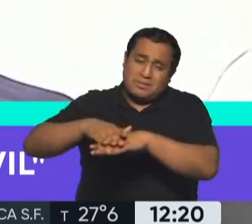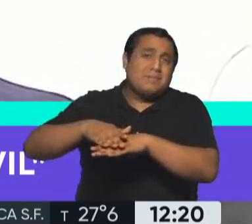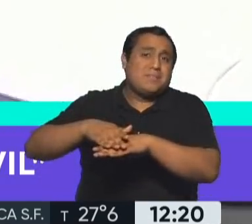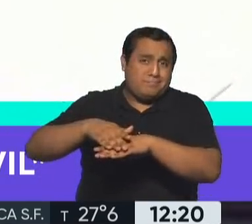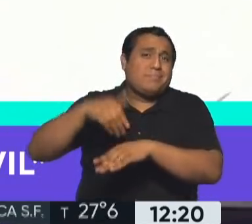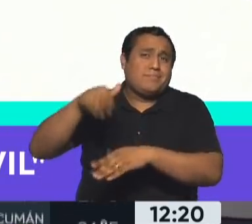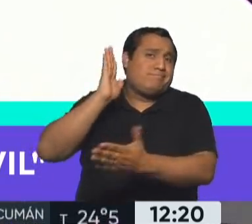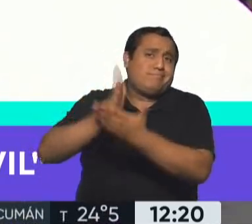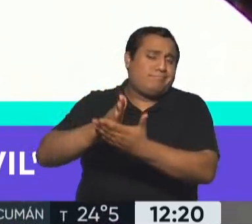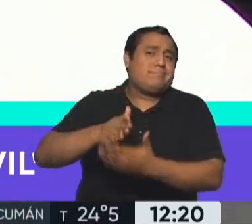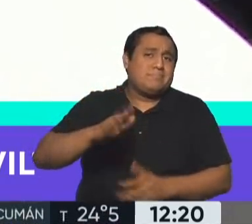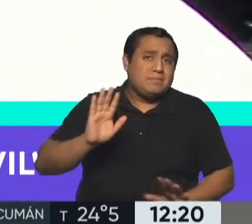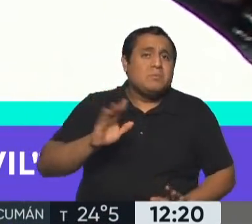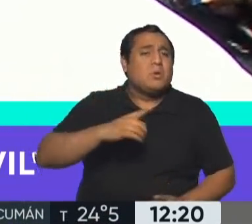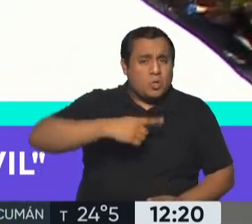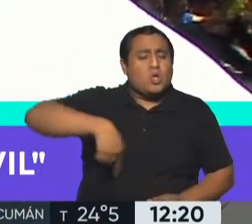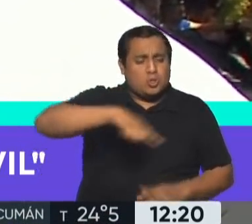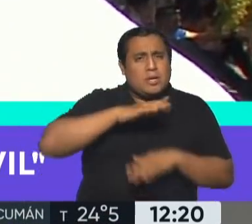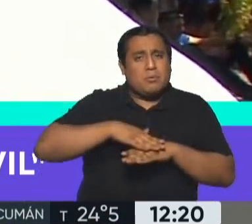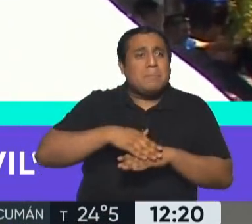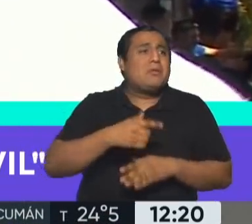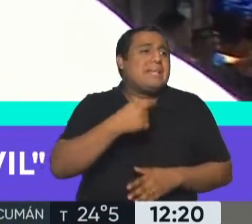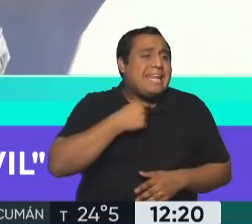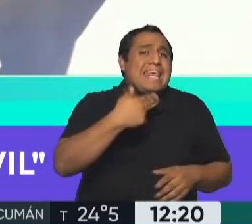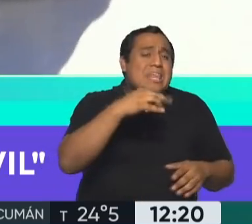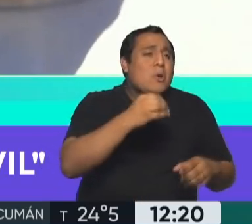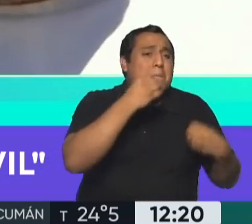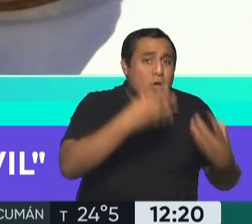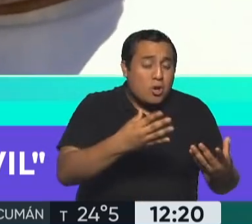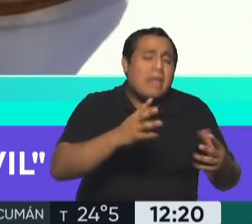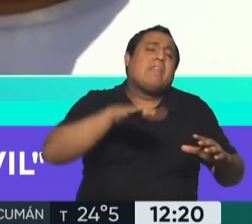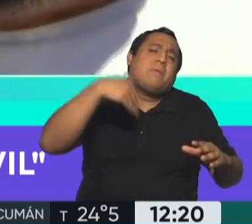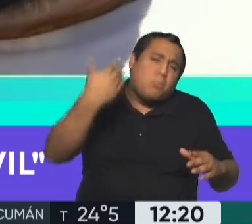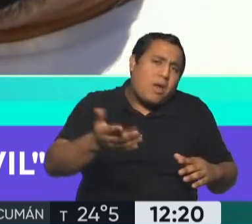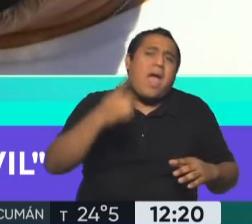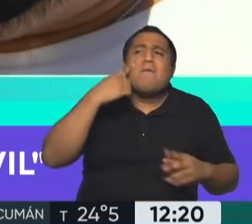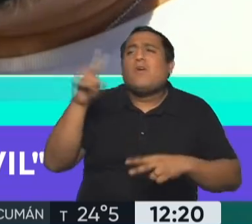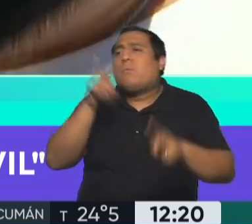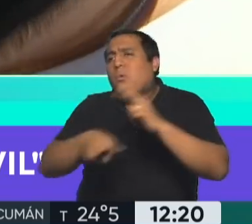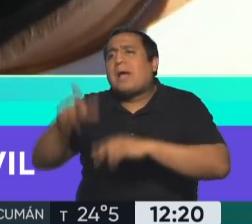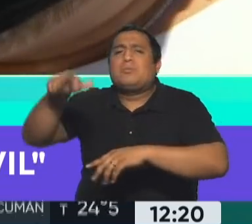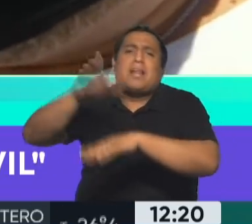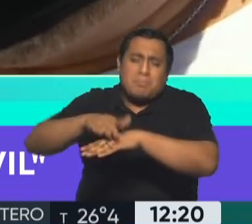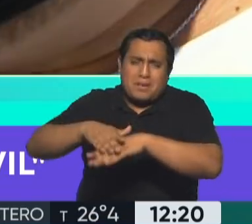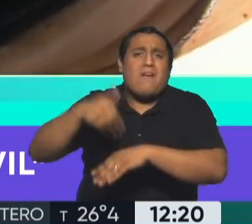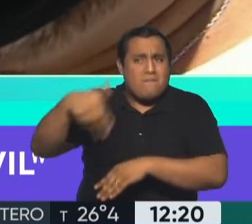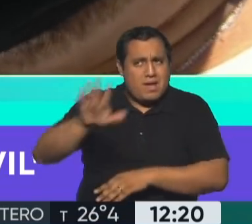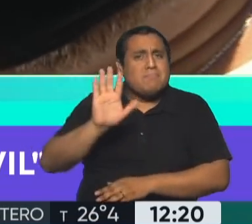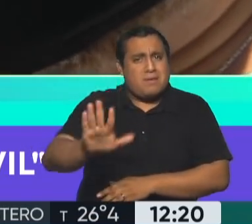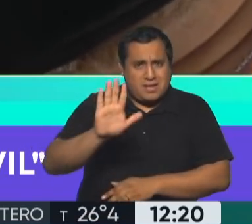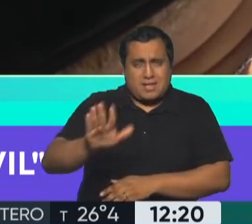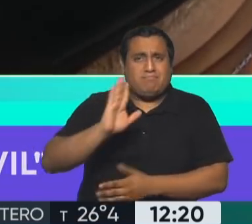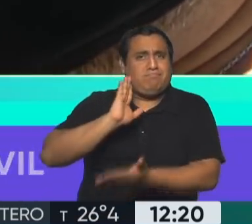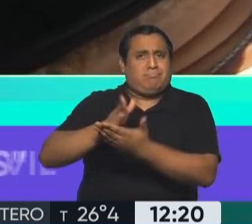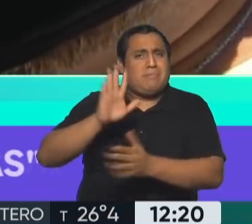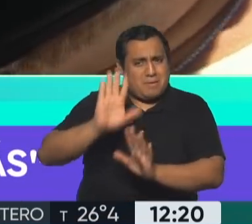Nosotros lo vamos a encargar, pero yo quiero que salga mi hijo de acá y después nos encargamos de lo demás. que lo van a pagar, estamos seguros que lo van a pagar con toda la gente